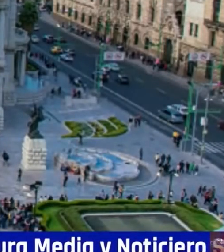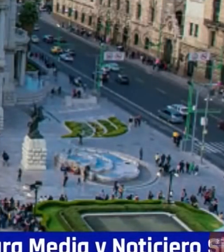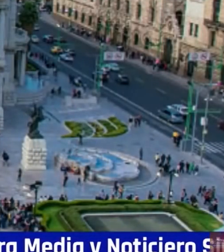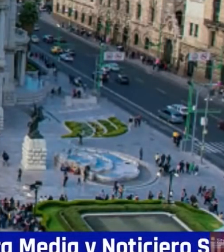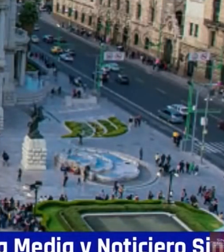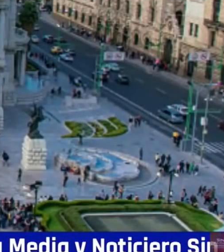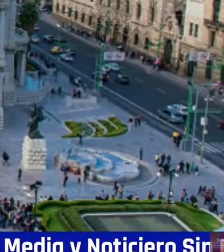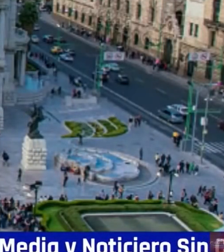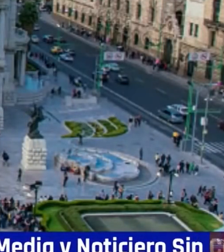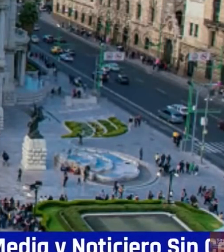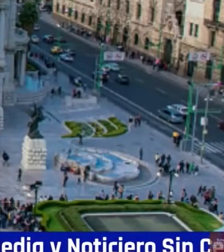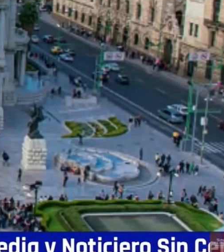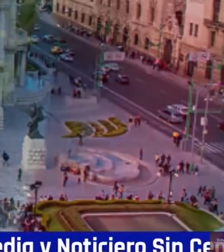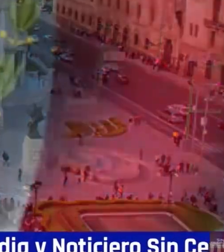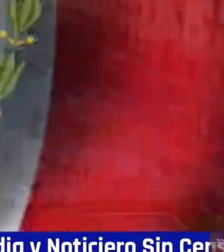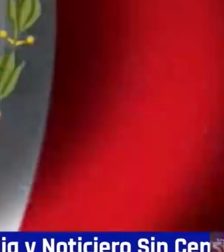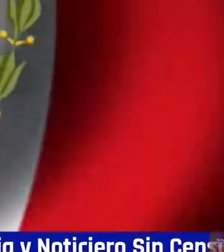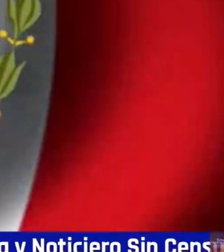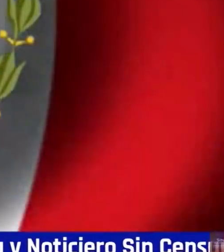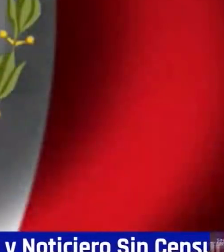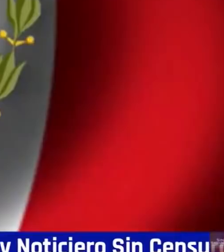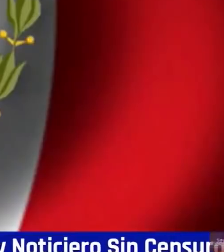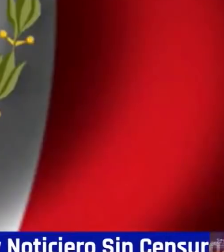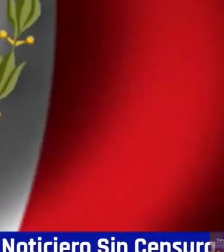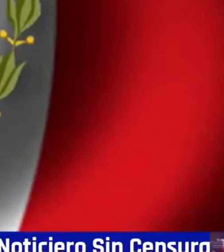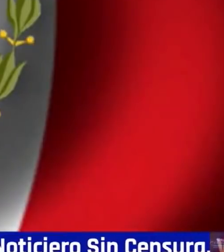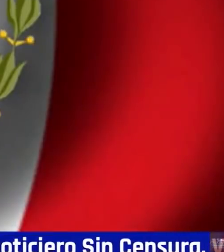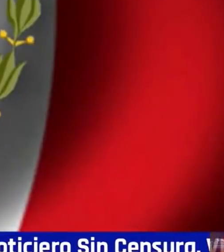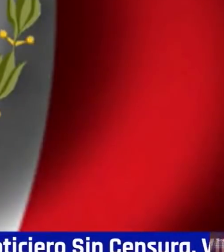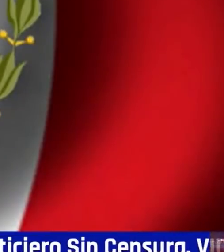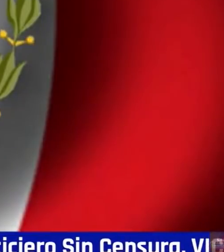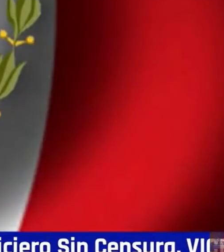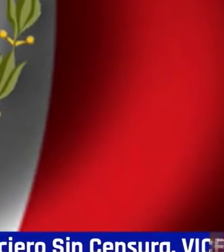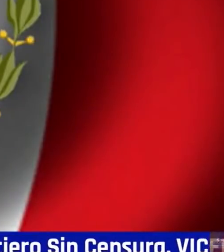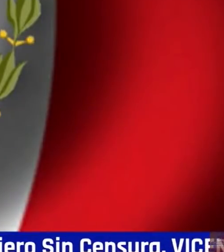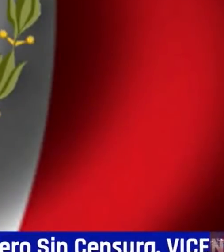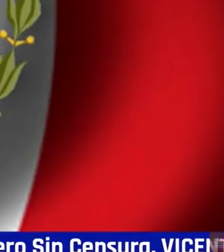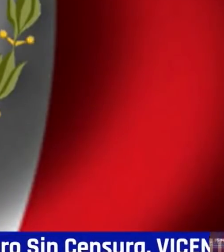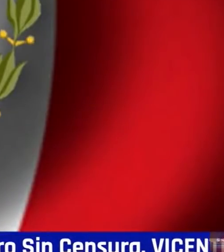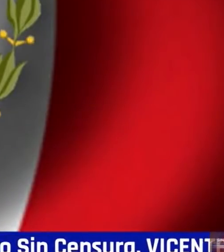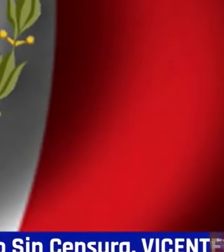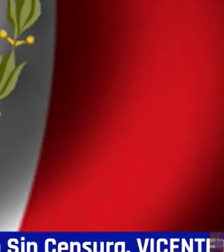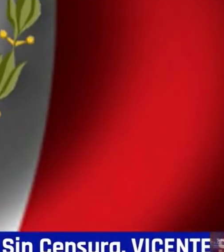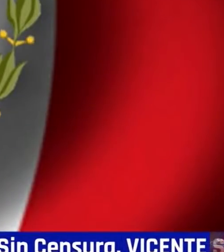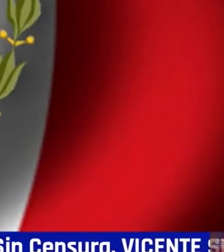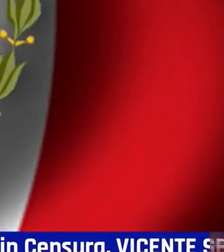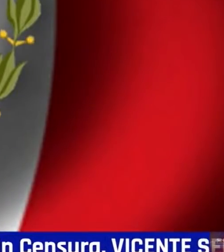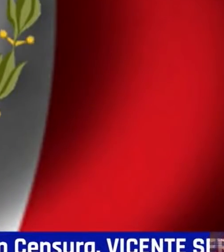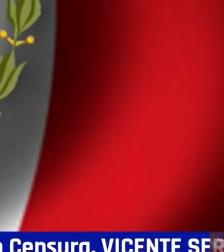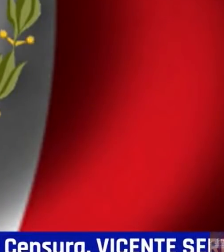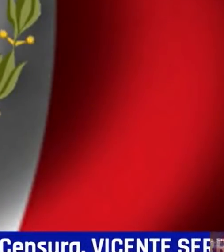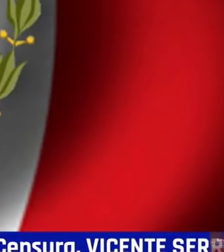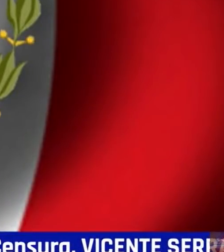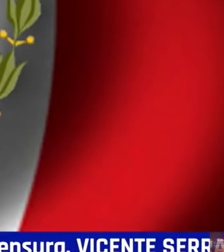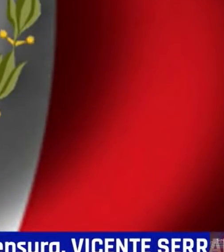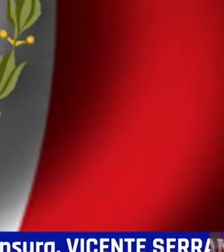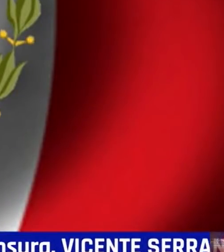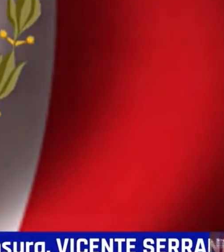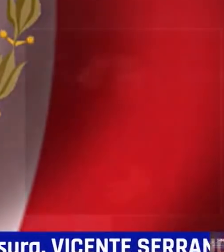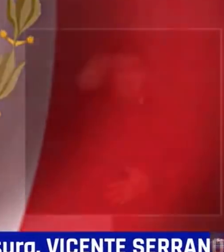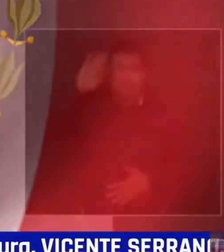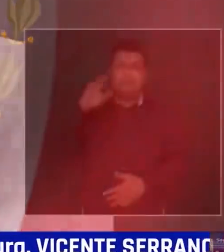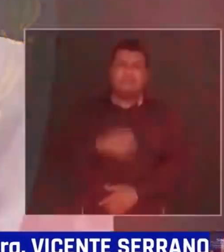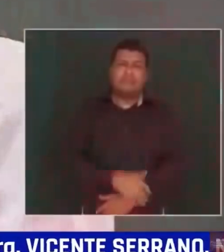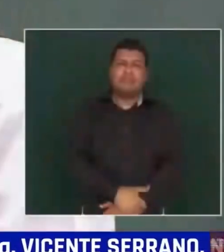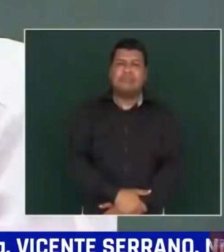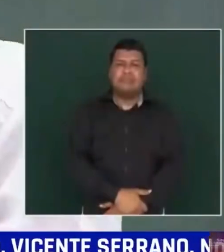Autónoma de México, y entonces Andrés Manuel, en su primer año de que está estudiando